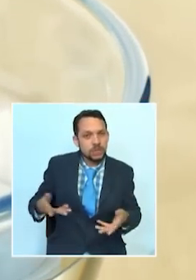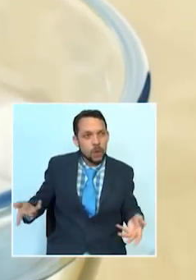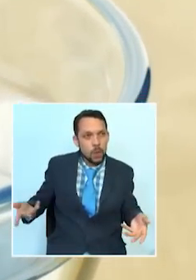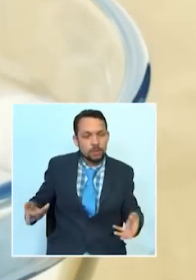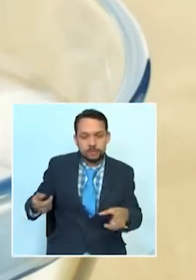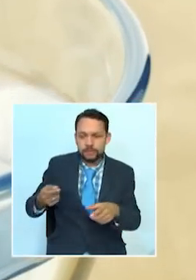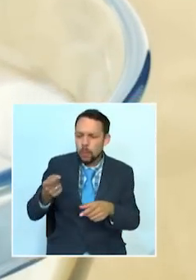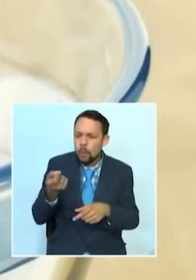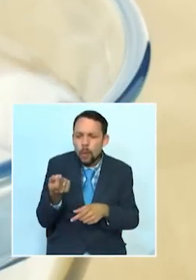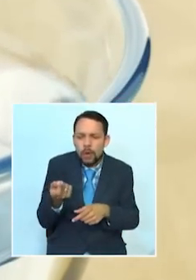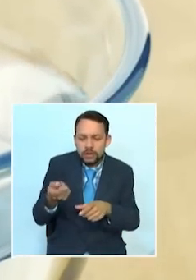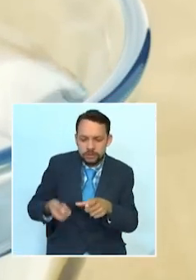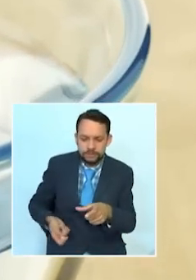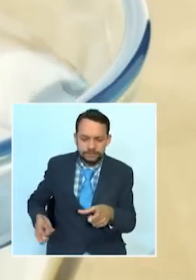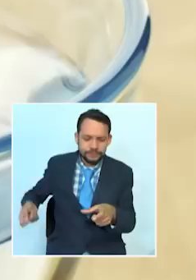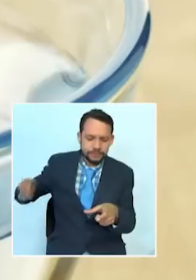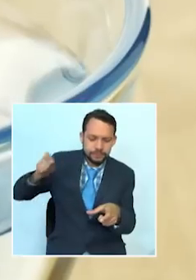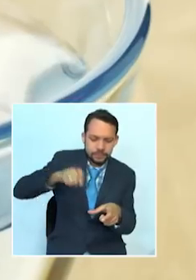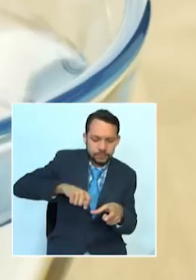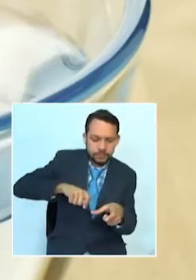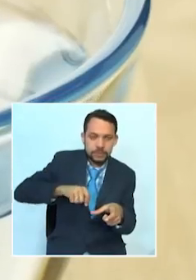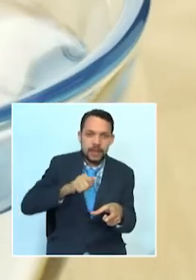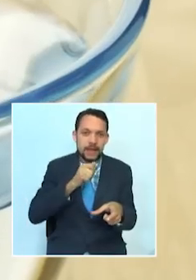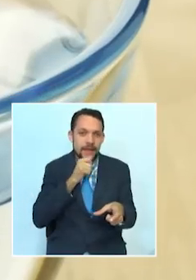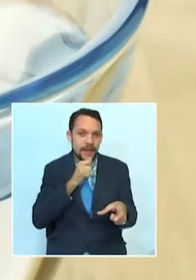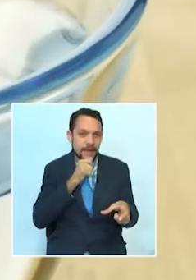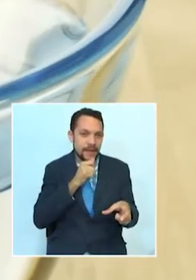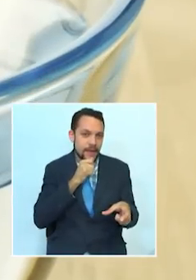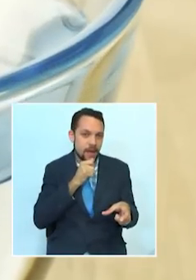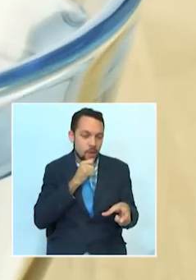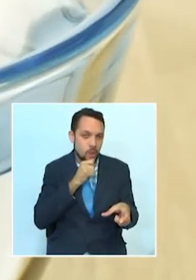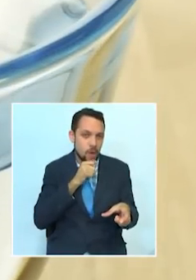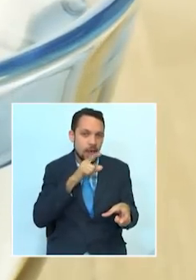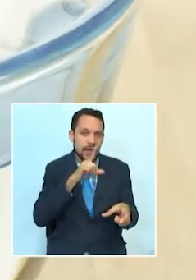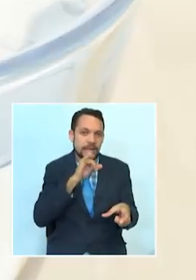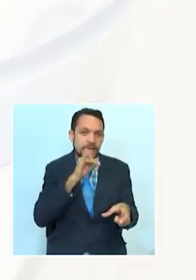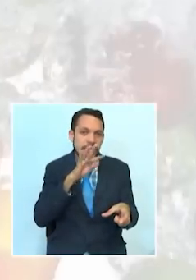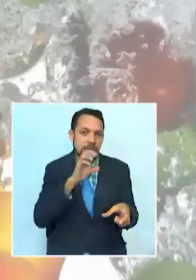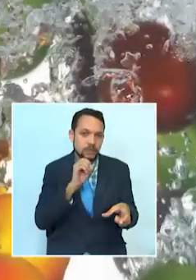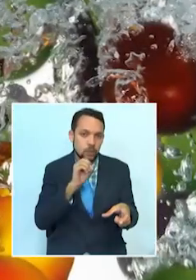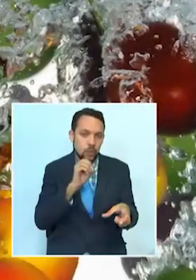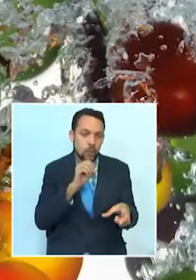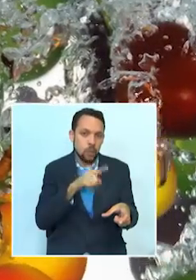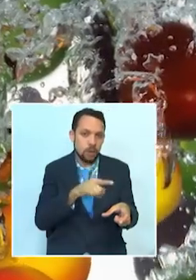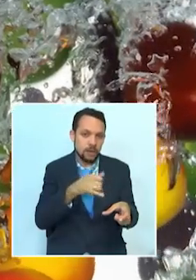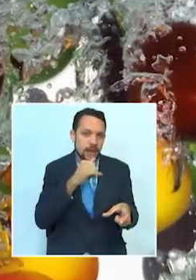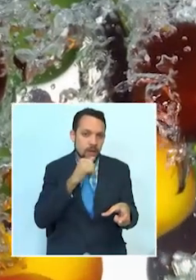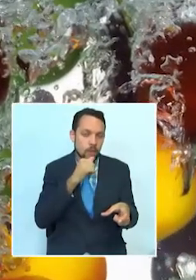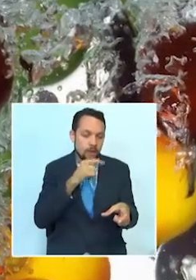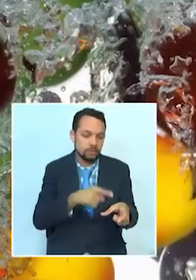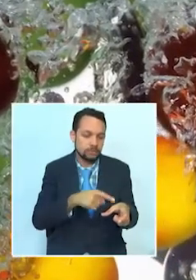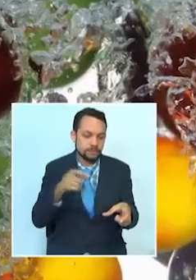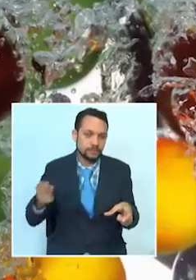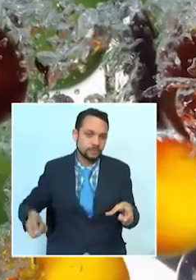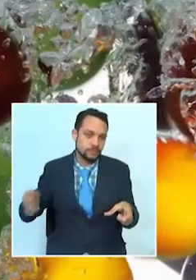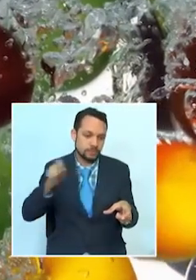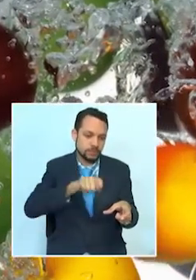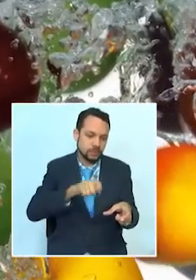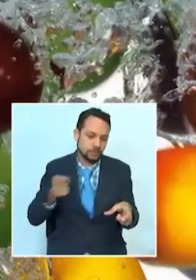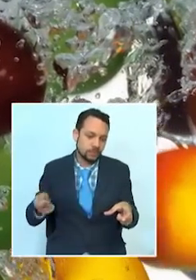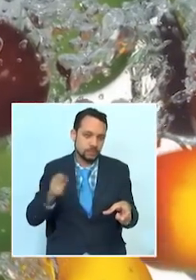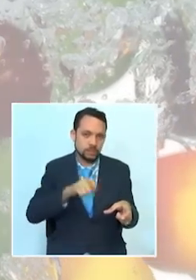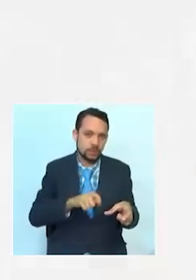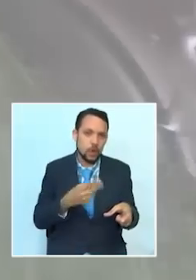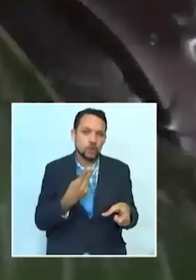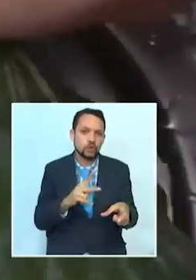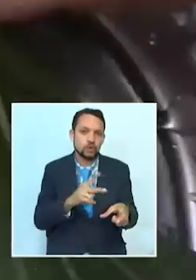cucharada de bicarbonato de sodio disuelto en 1 l y Med de agua dejamos las frutas y verduras en esta solución durante